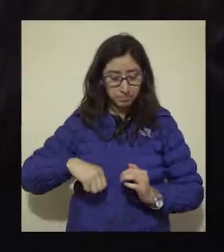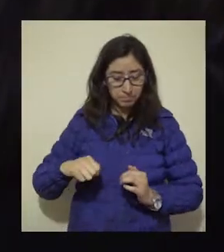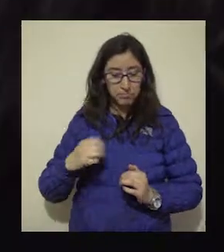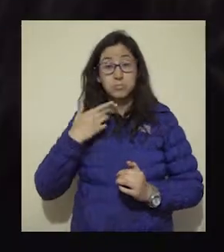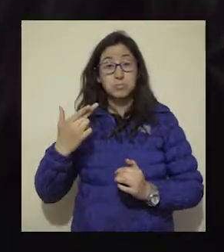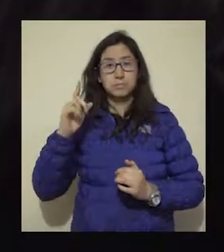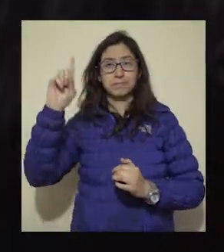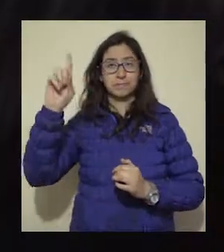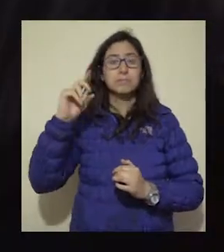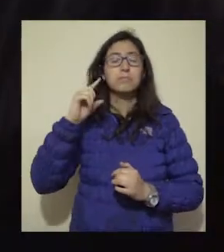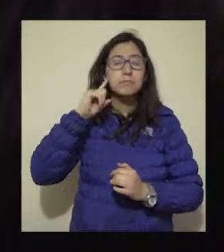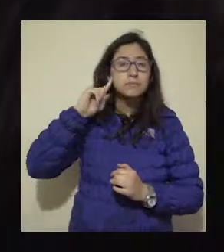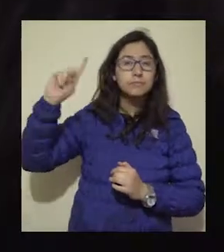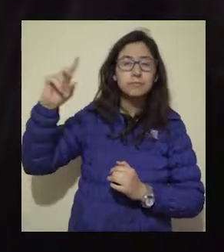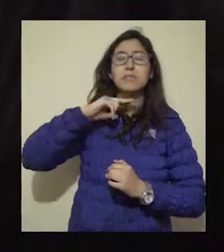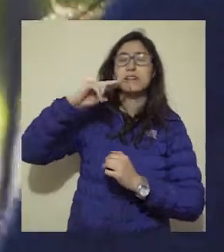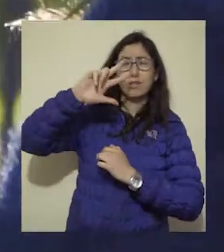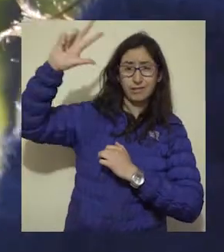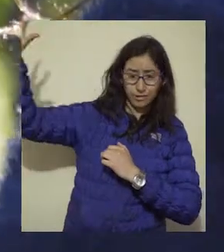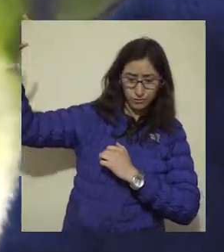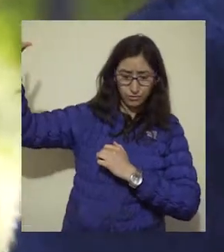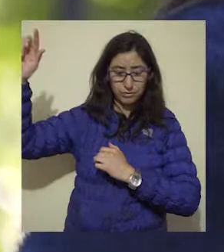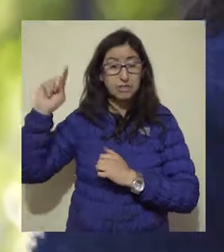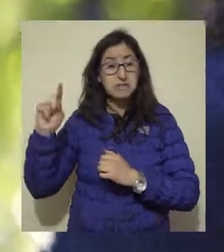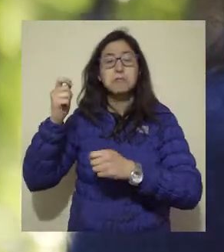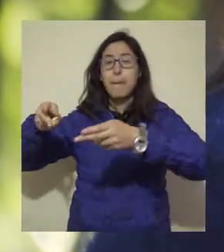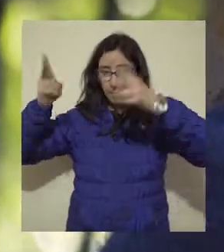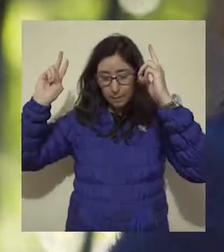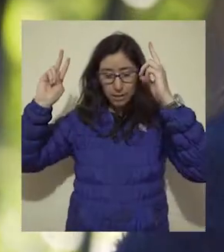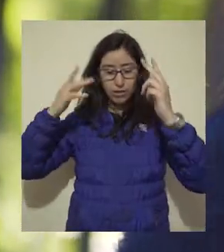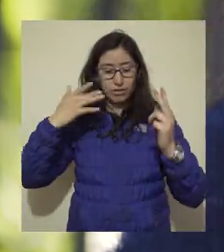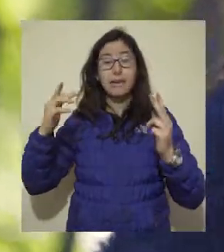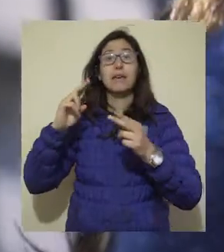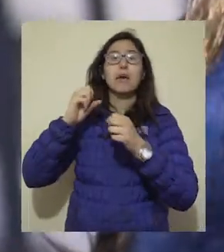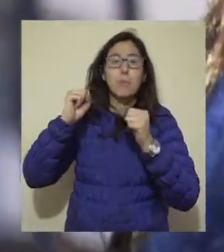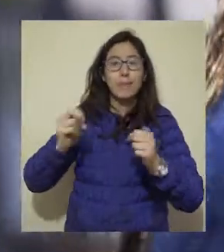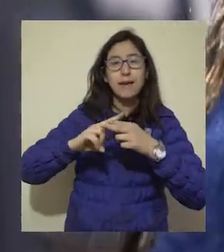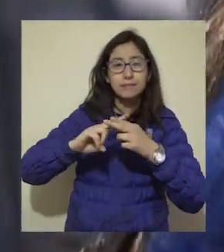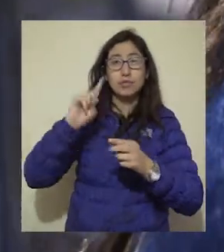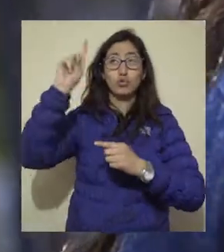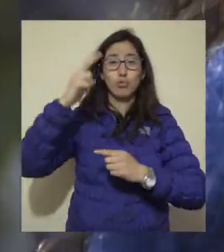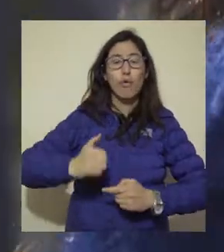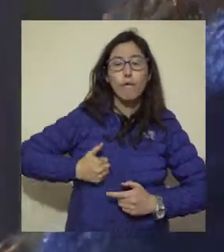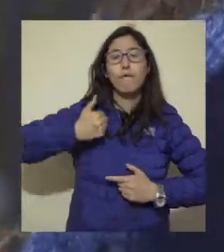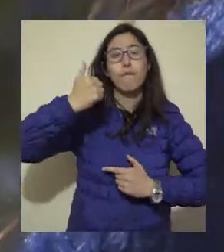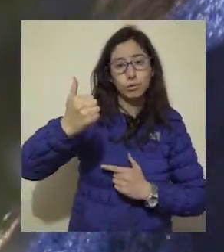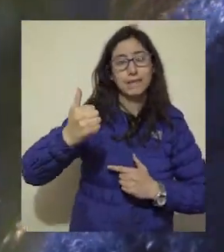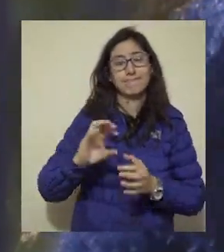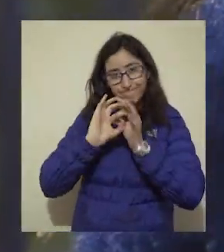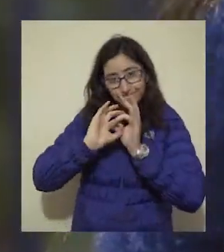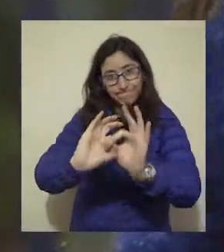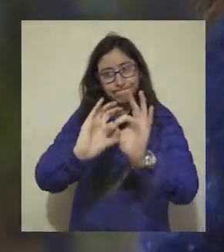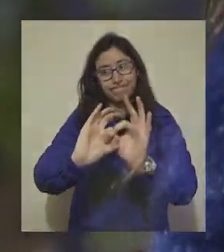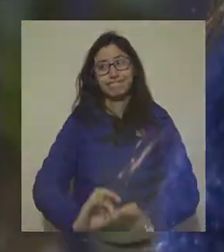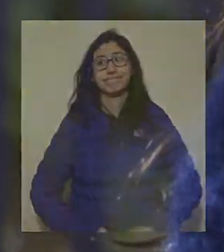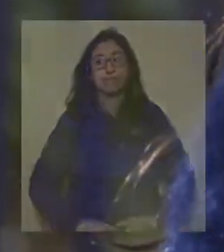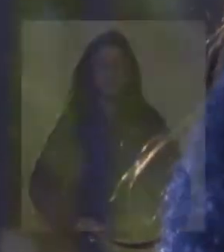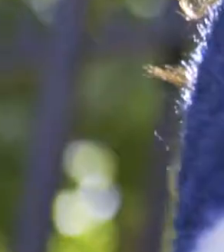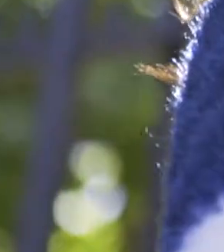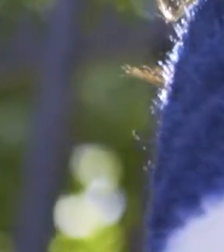Así que le agradezco al senador por eso, por haber escuchado la voz de Dios y haber permitido que se pudiera hacer su voluntad.